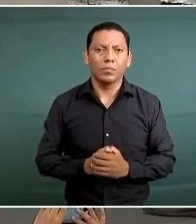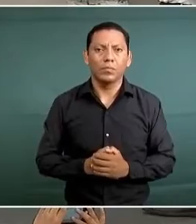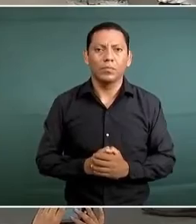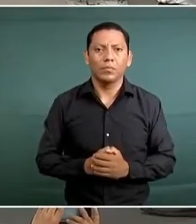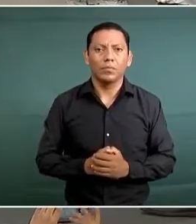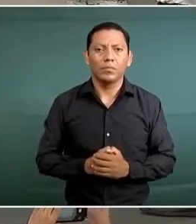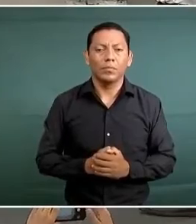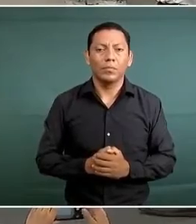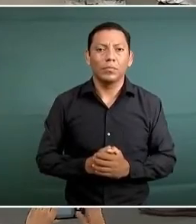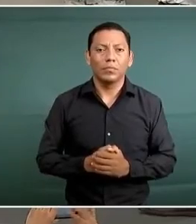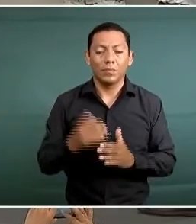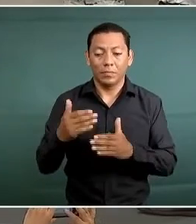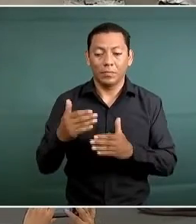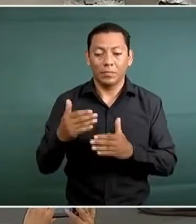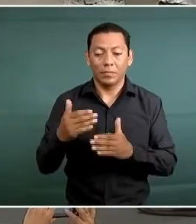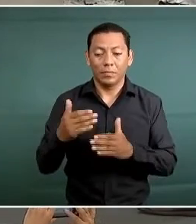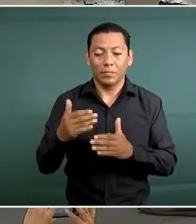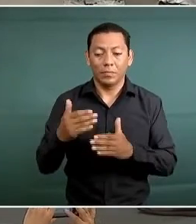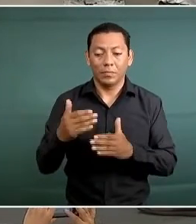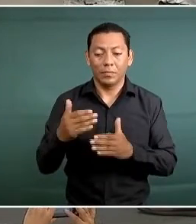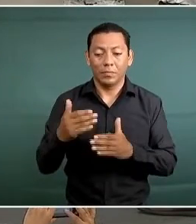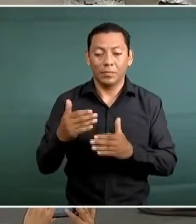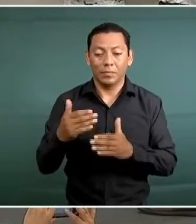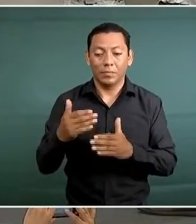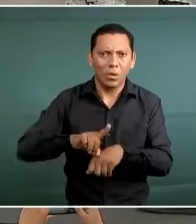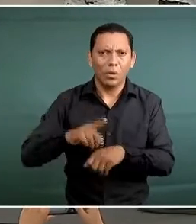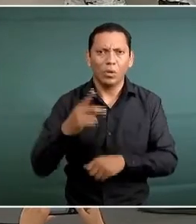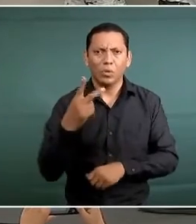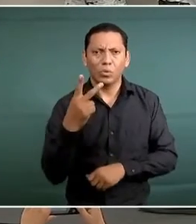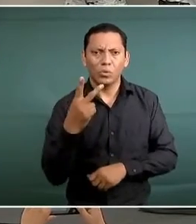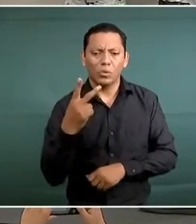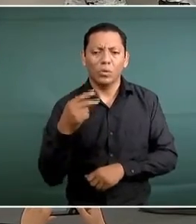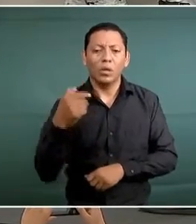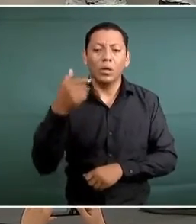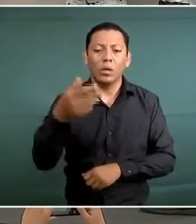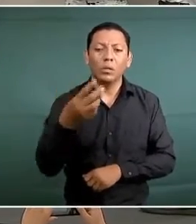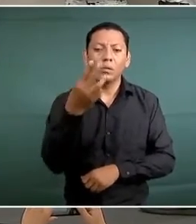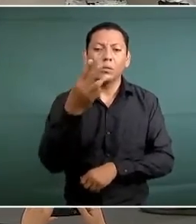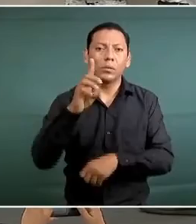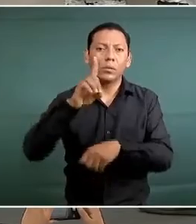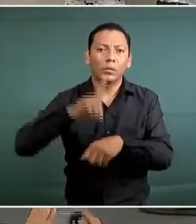del día dos al día tres.